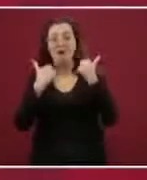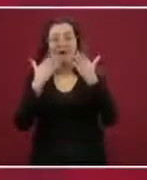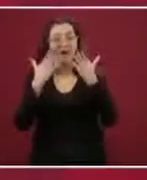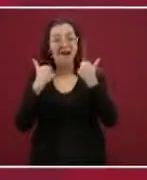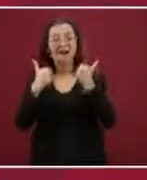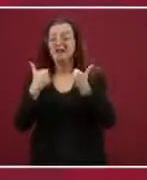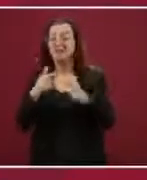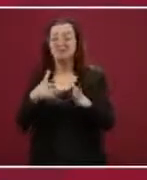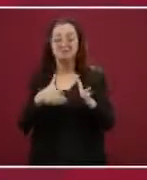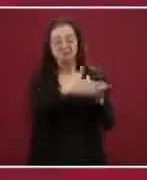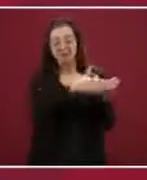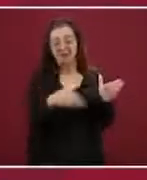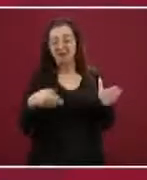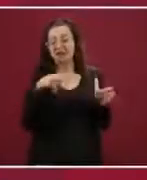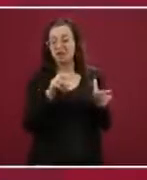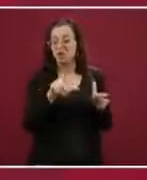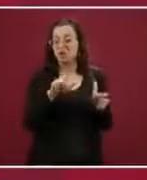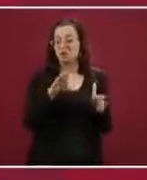en el periodo neoliberal.